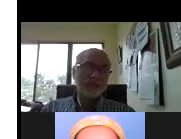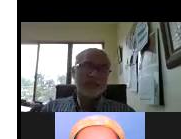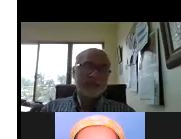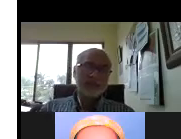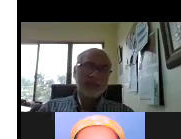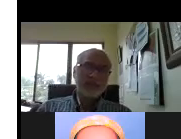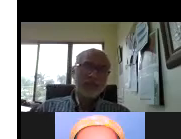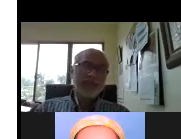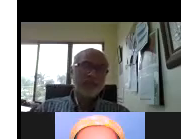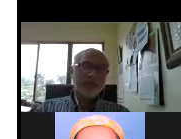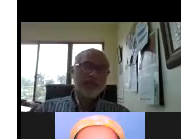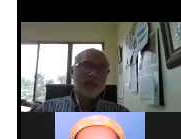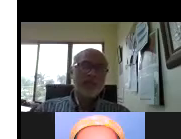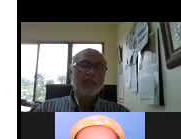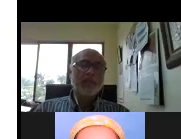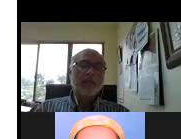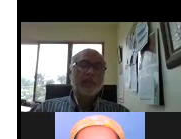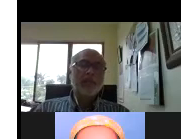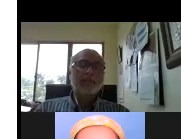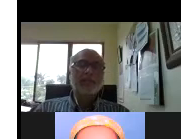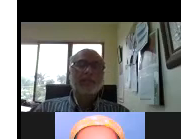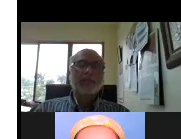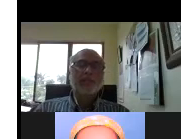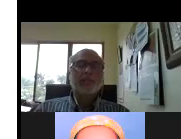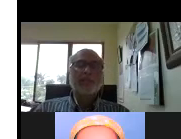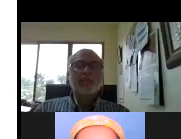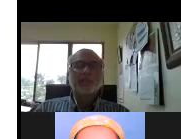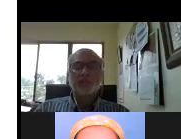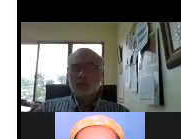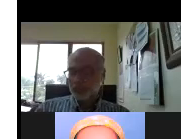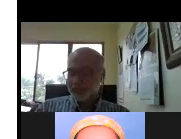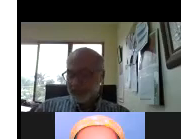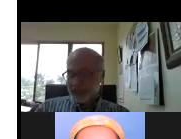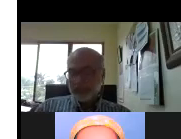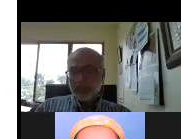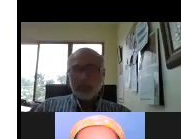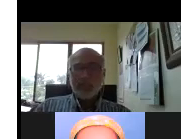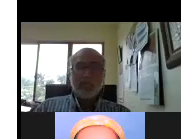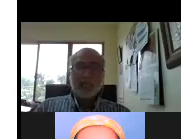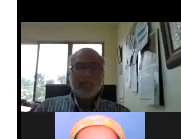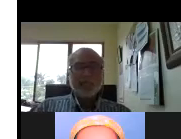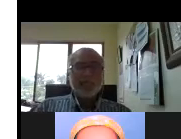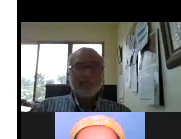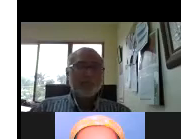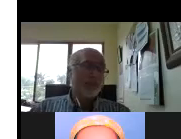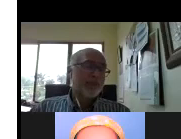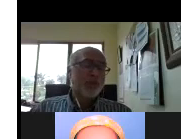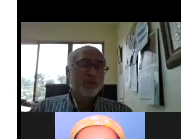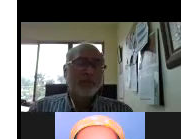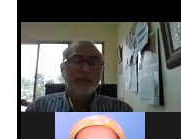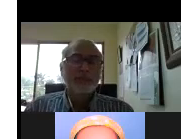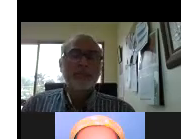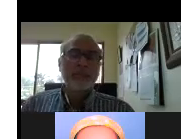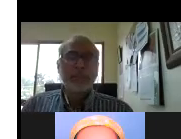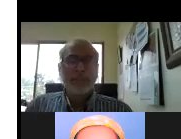en la zona. Entonces es como direccionarlo a esta infraestructura. Y acá más o menos cómo